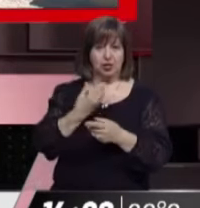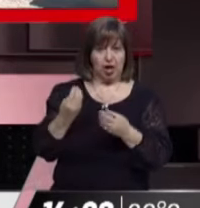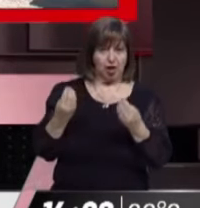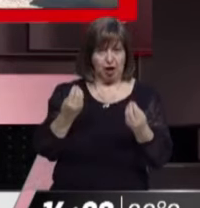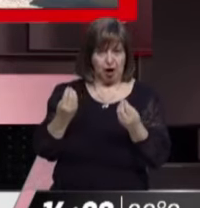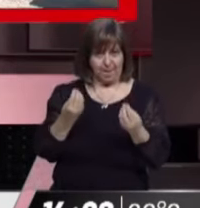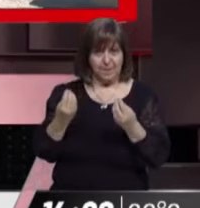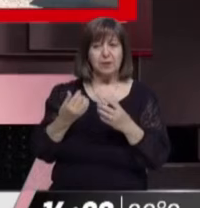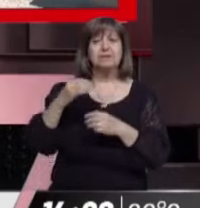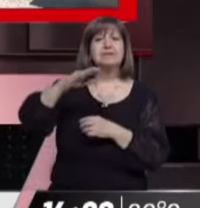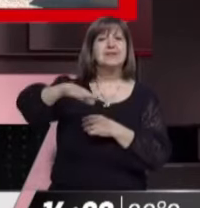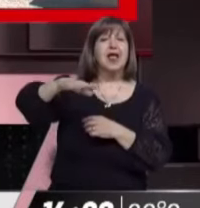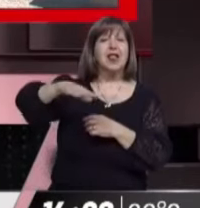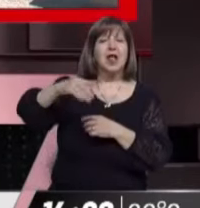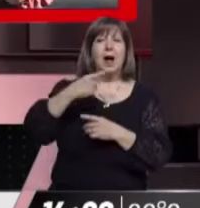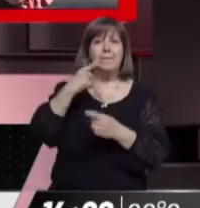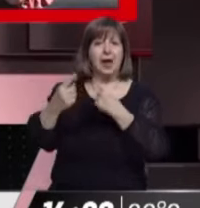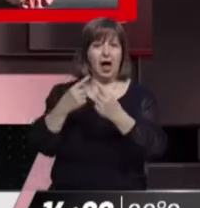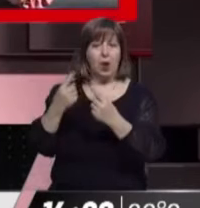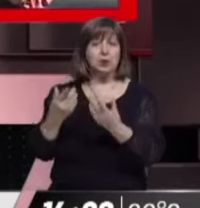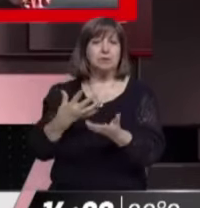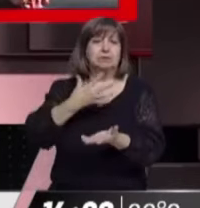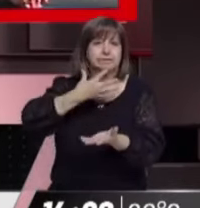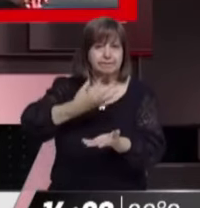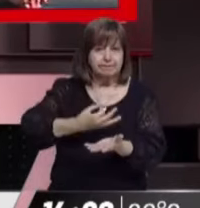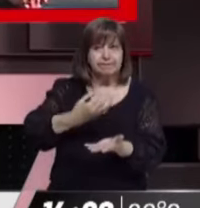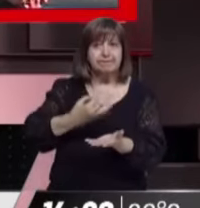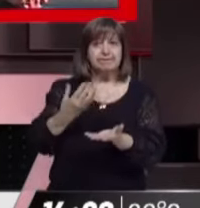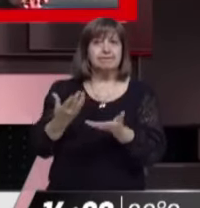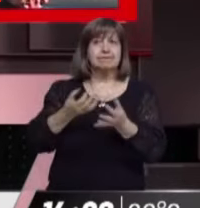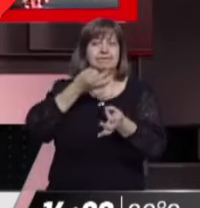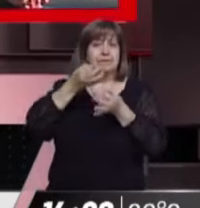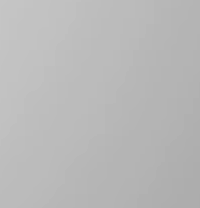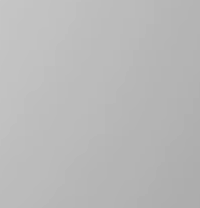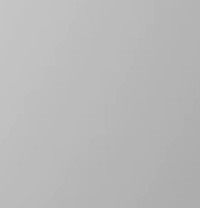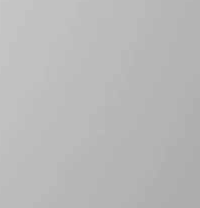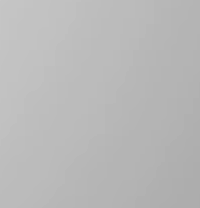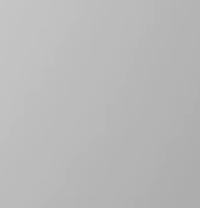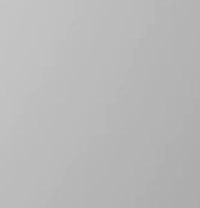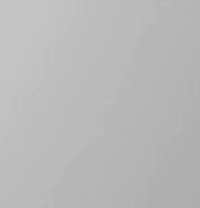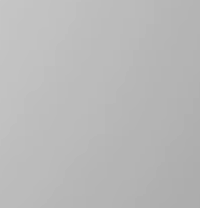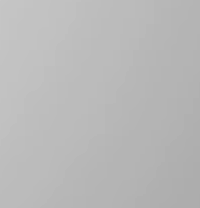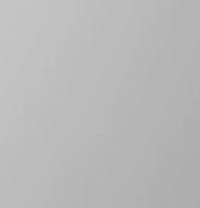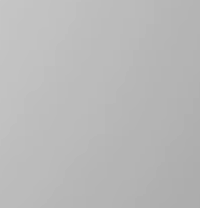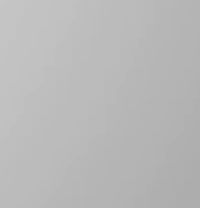o determinar que no existen ciertos rasgos de credibilidad en el relato de la víctima,